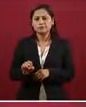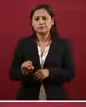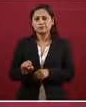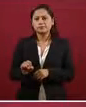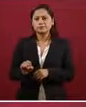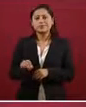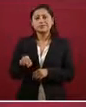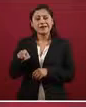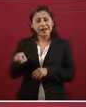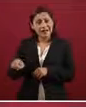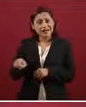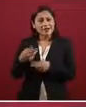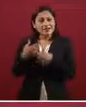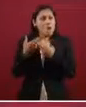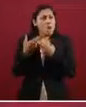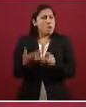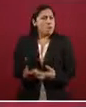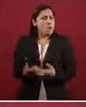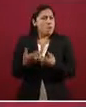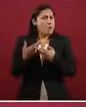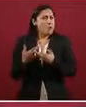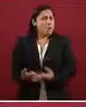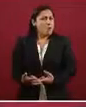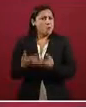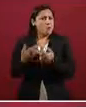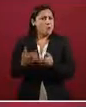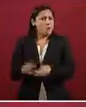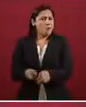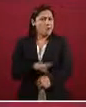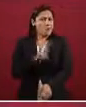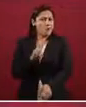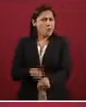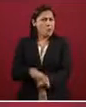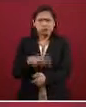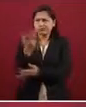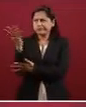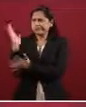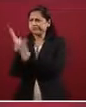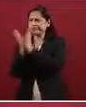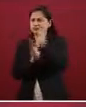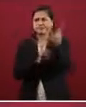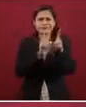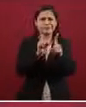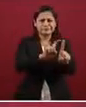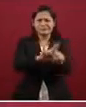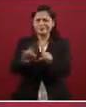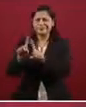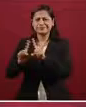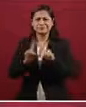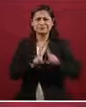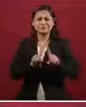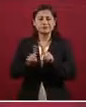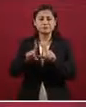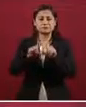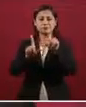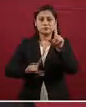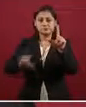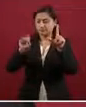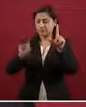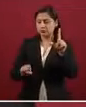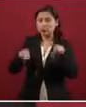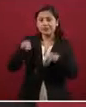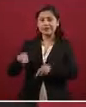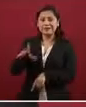están los recursos naturales. En el sur sureste está el 70% del agua